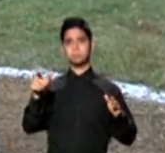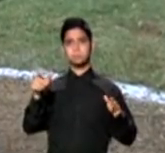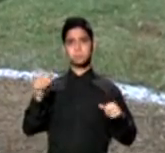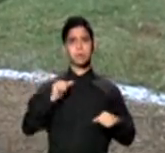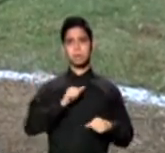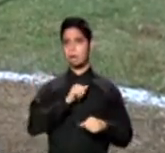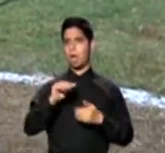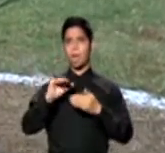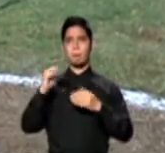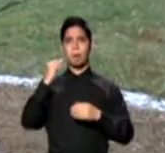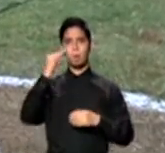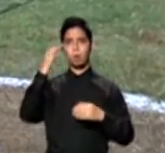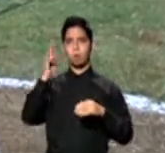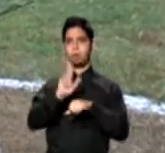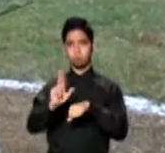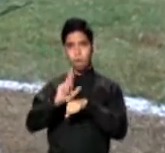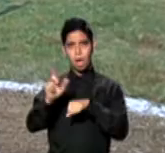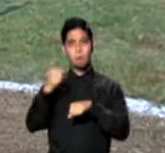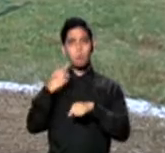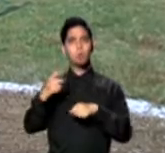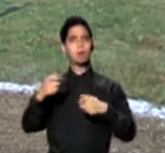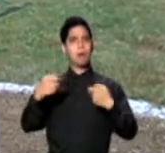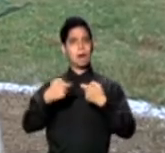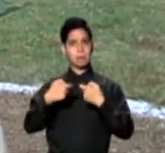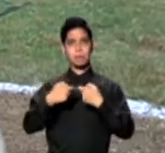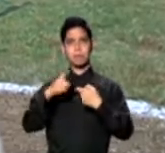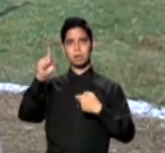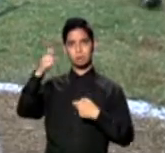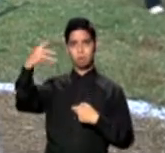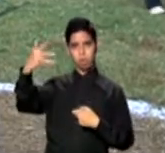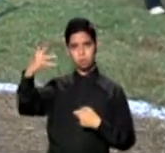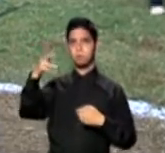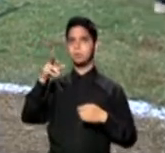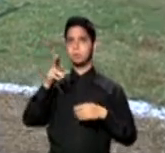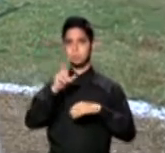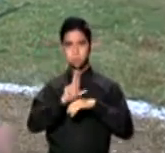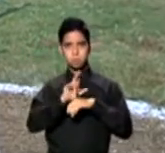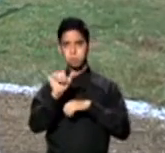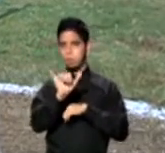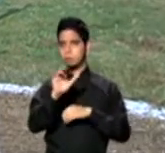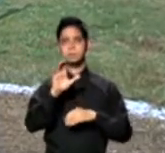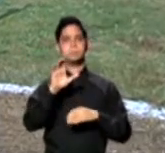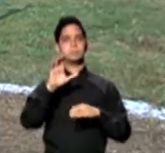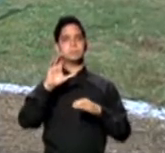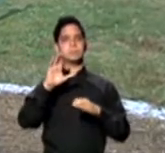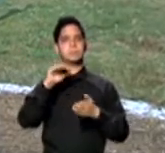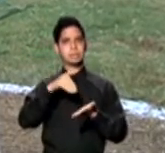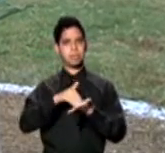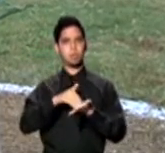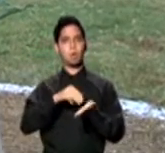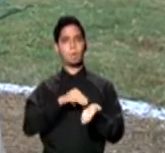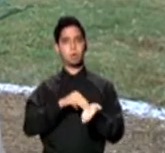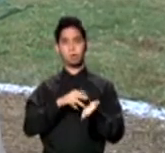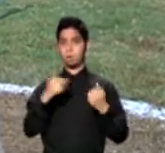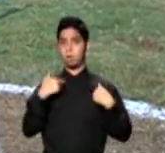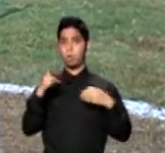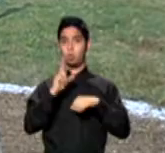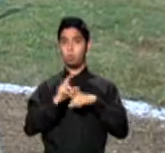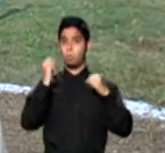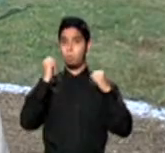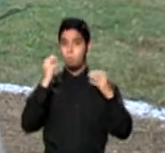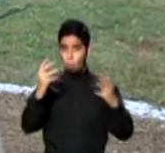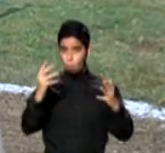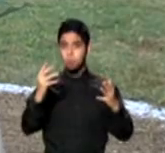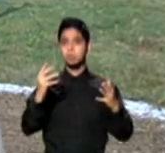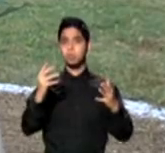energía solar. Ya hemos integrado las principales estructuras del gobierno municipal, comenzando con el centro médico, que es un área que consume bastante energía. Igualmente